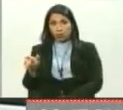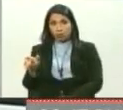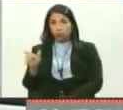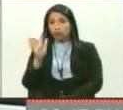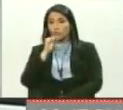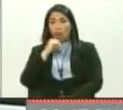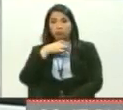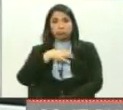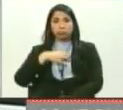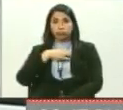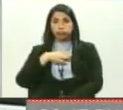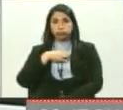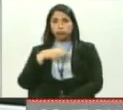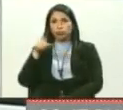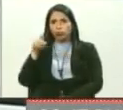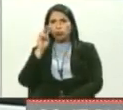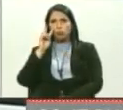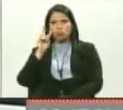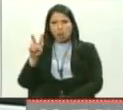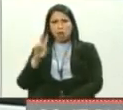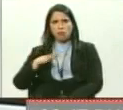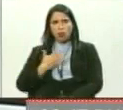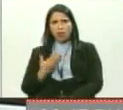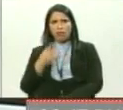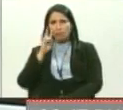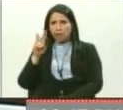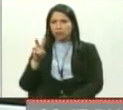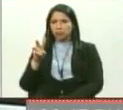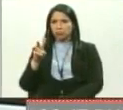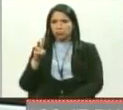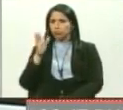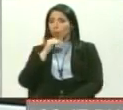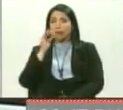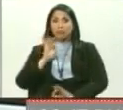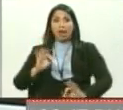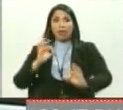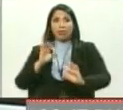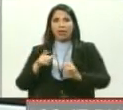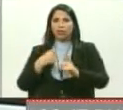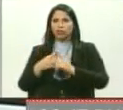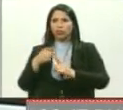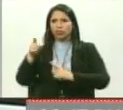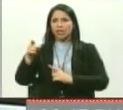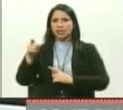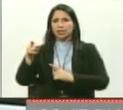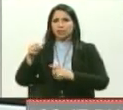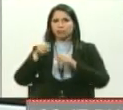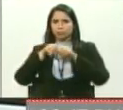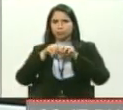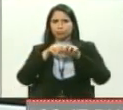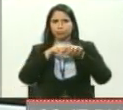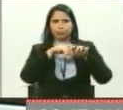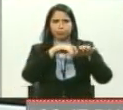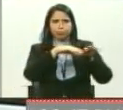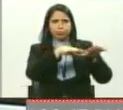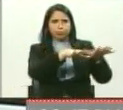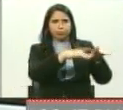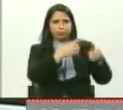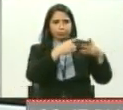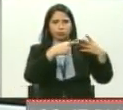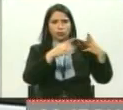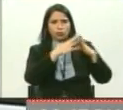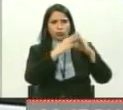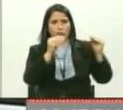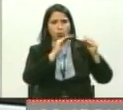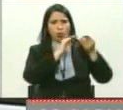síntomas, tú lo puedes ver como una persona sana y de repente entonces te está contagiando a todo un entorno, a toda una